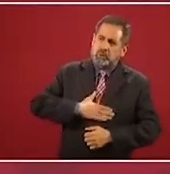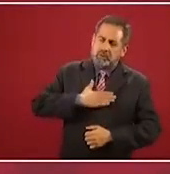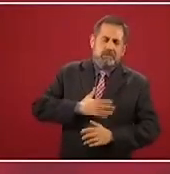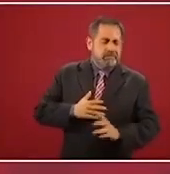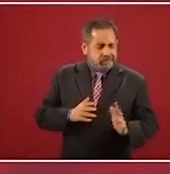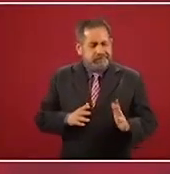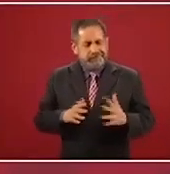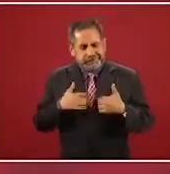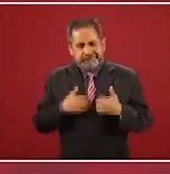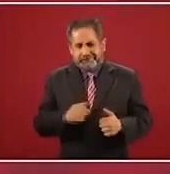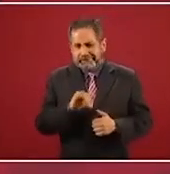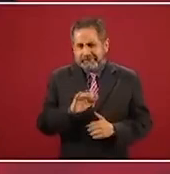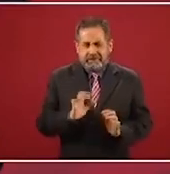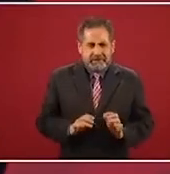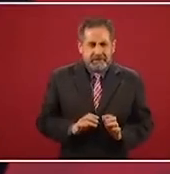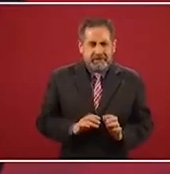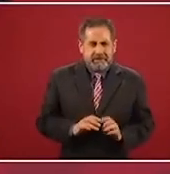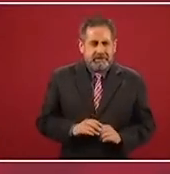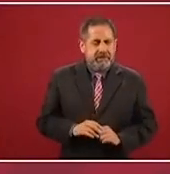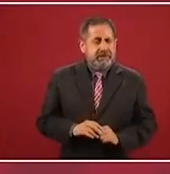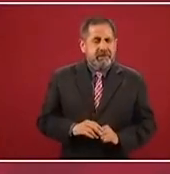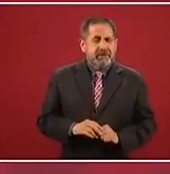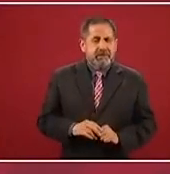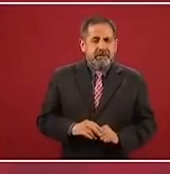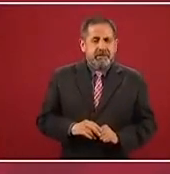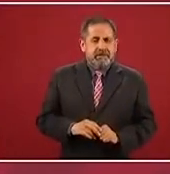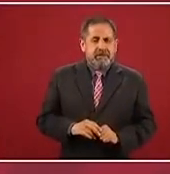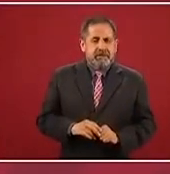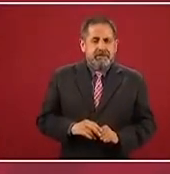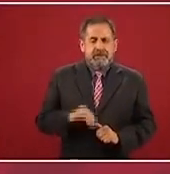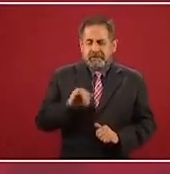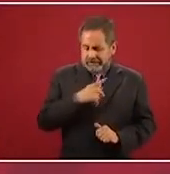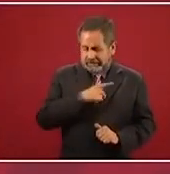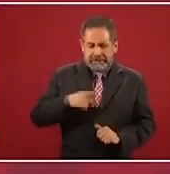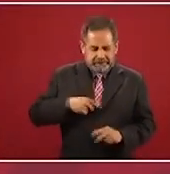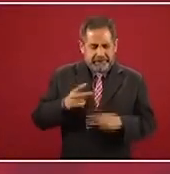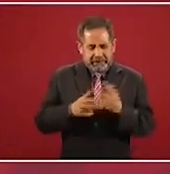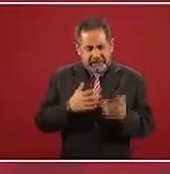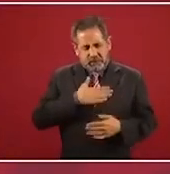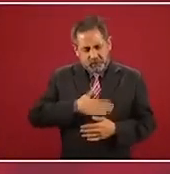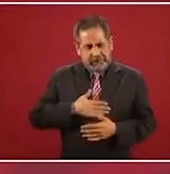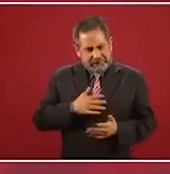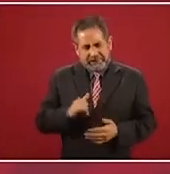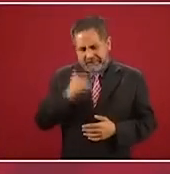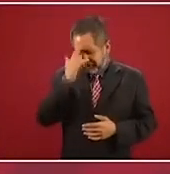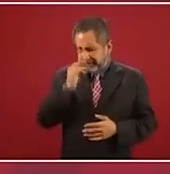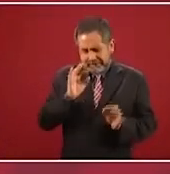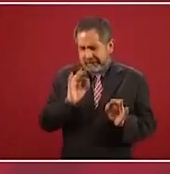es lo que se debe de hacer, es lo mínimo,